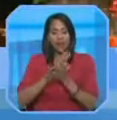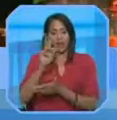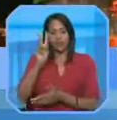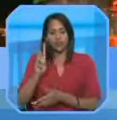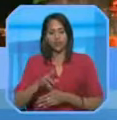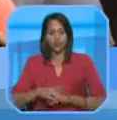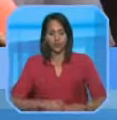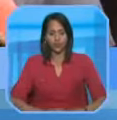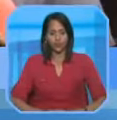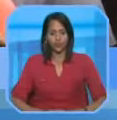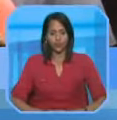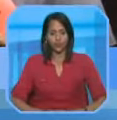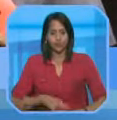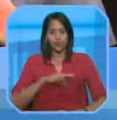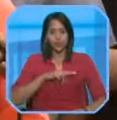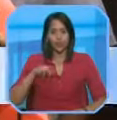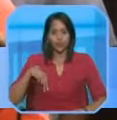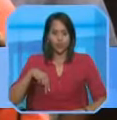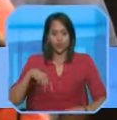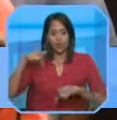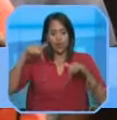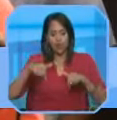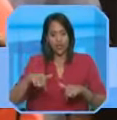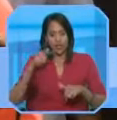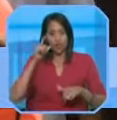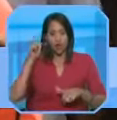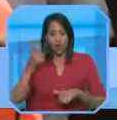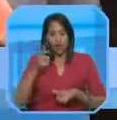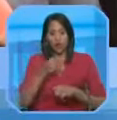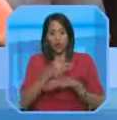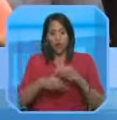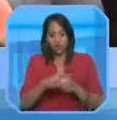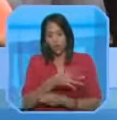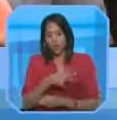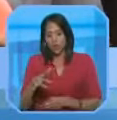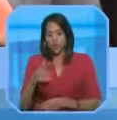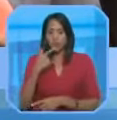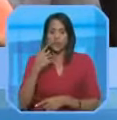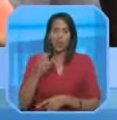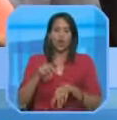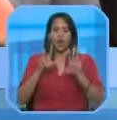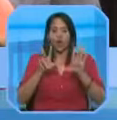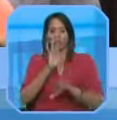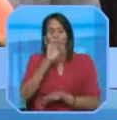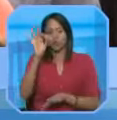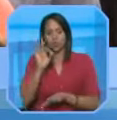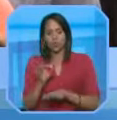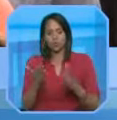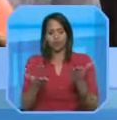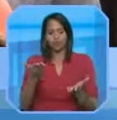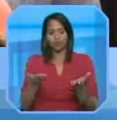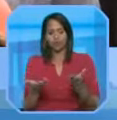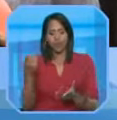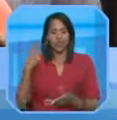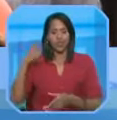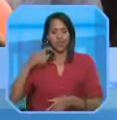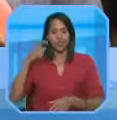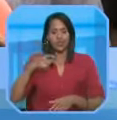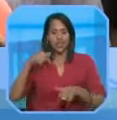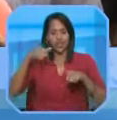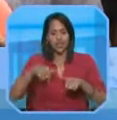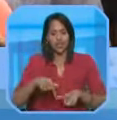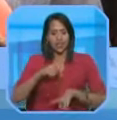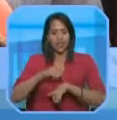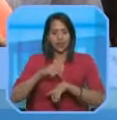venezolano nosotros de la mercè del ya no hemos sembrado aproximadamente 8 por ciento de lo que nos corresponde en